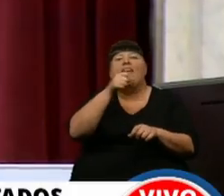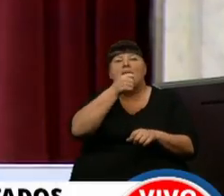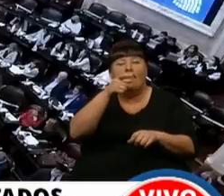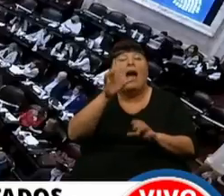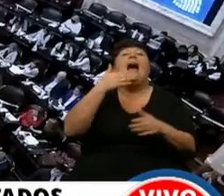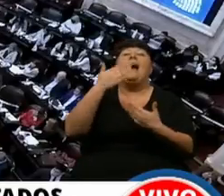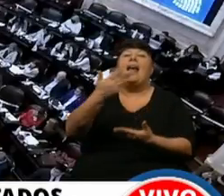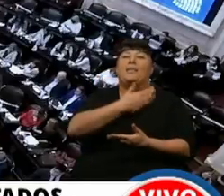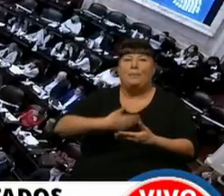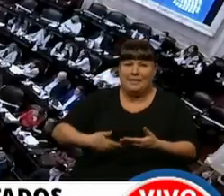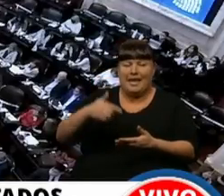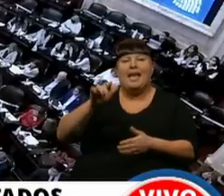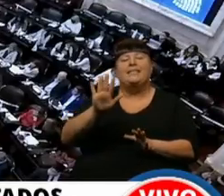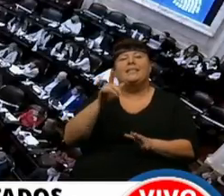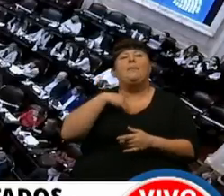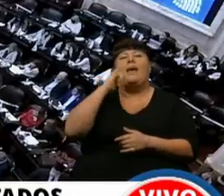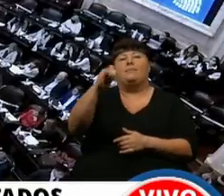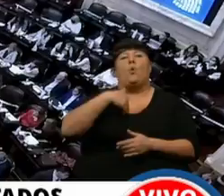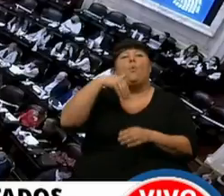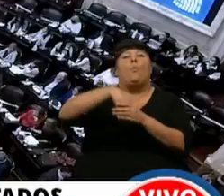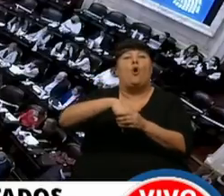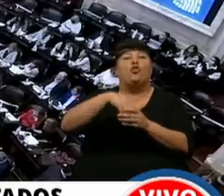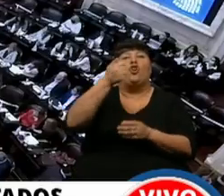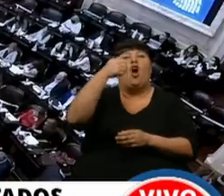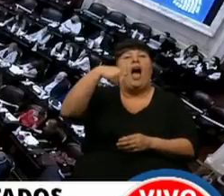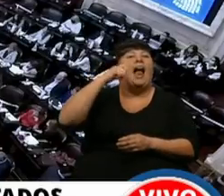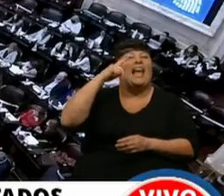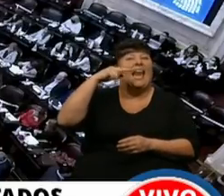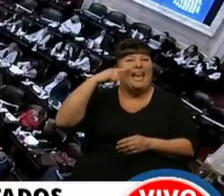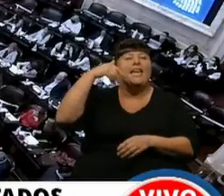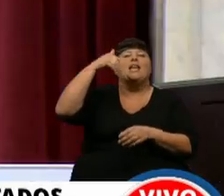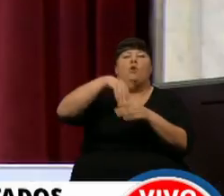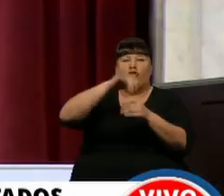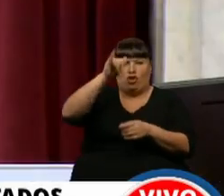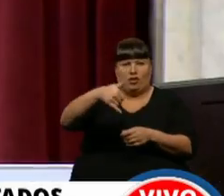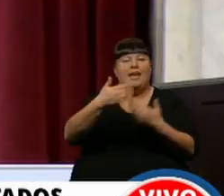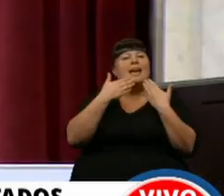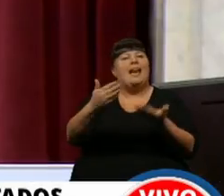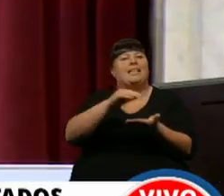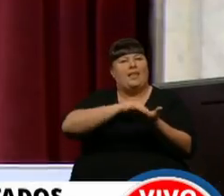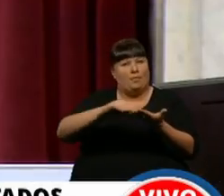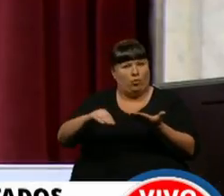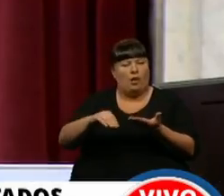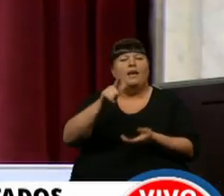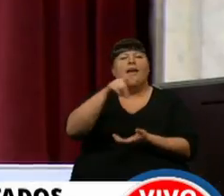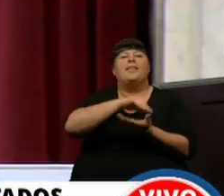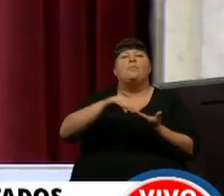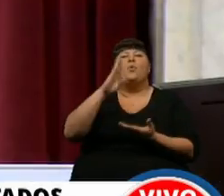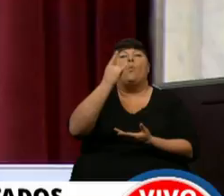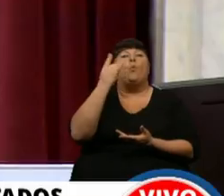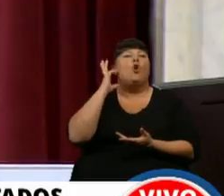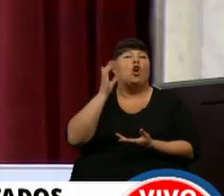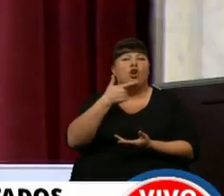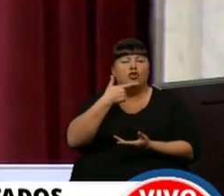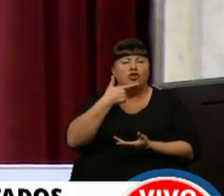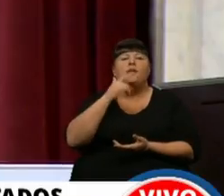resonancia señor presidente para decir en sentido de mi voto angelini positivo gracias diputada angelina sí diputado burgos